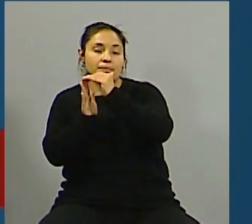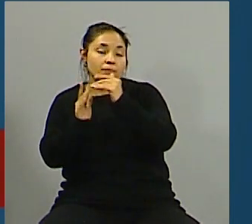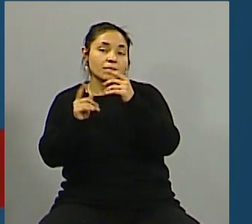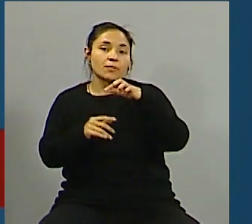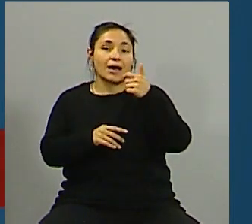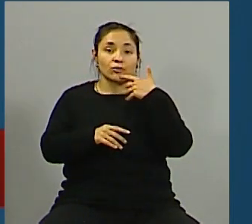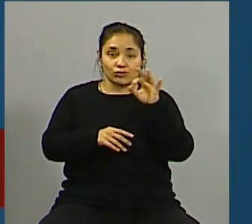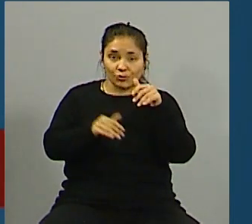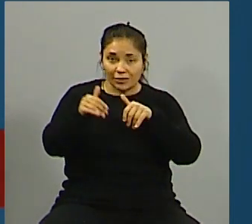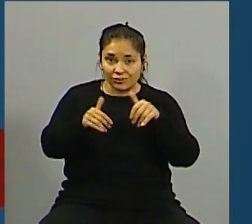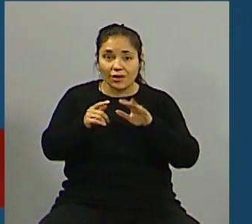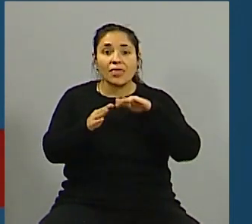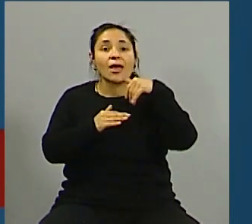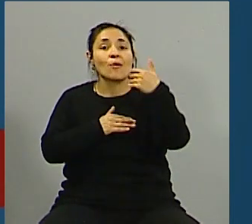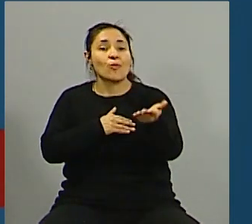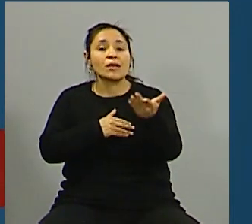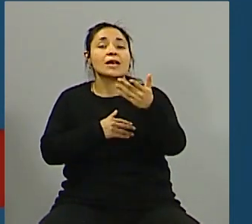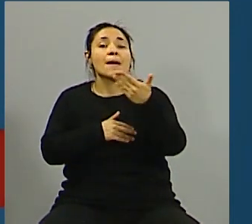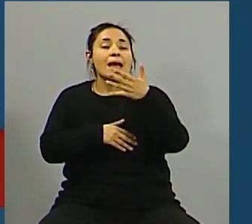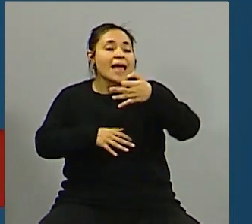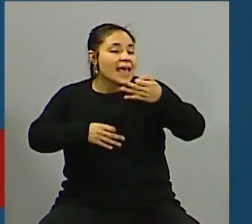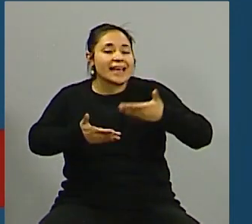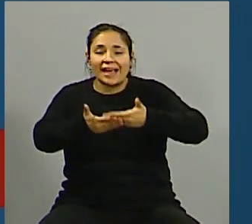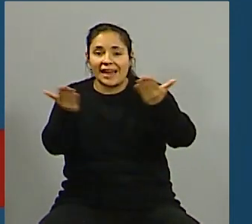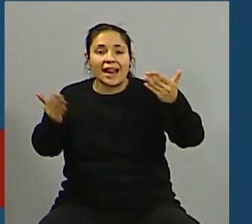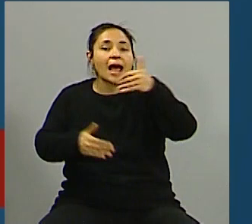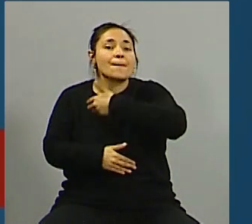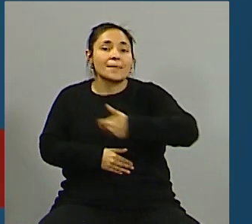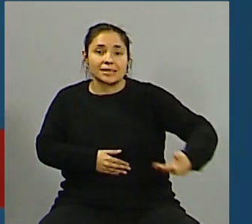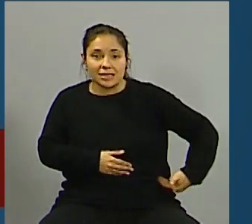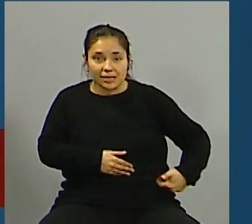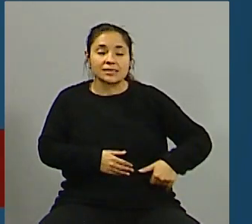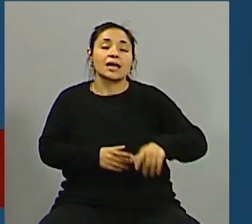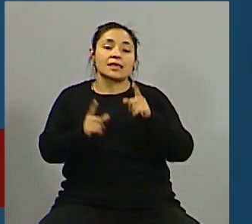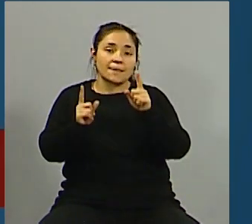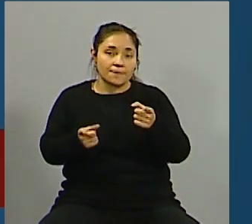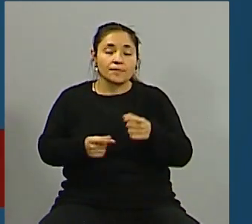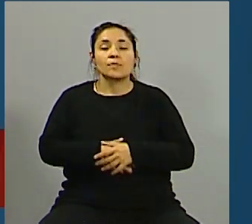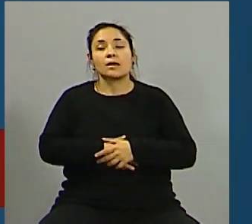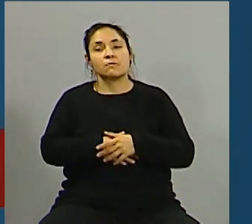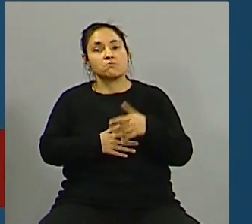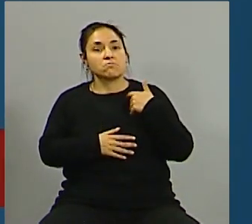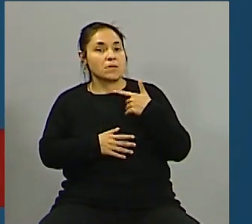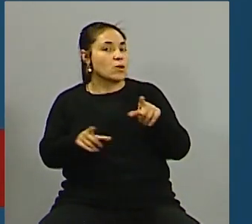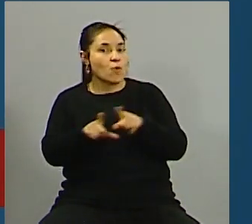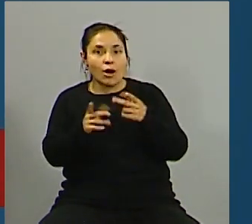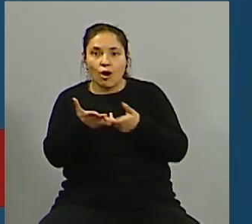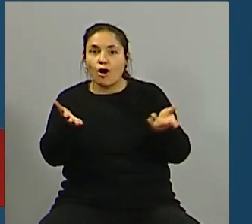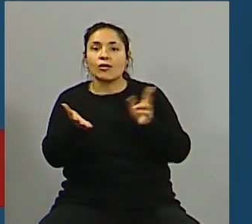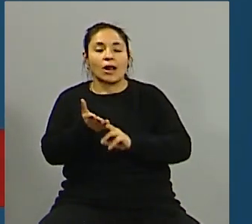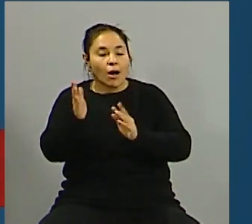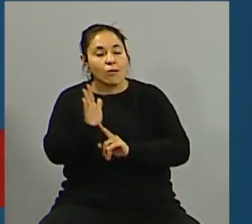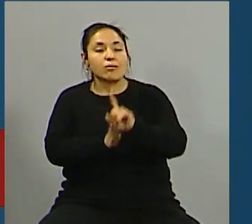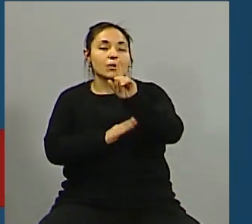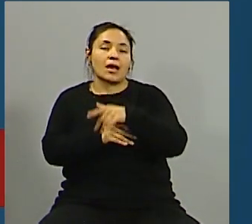después vienen las generales presidenciales y obvio uno entiende va a suceder lo mismo, porque ahora lo que se definen son